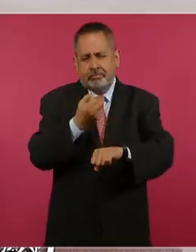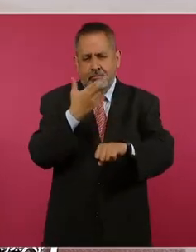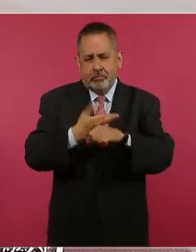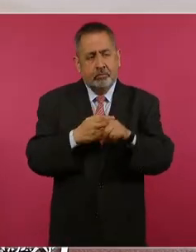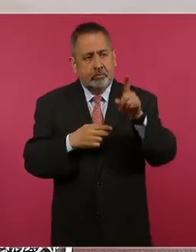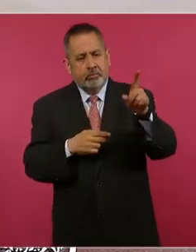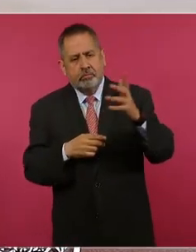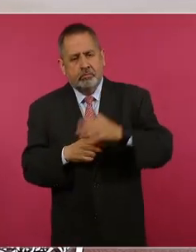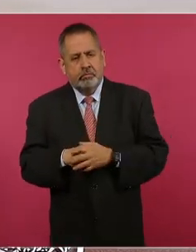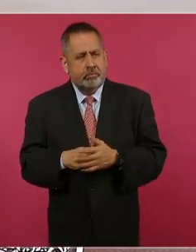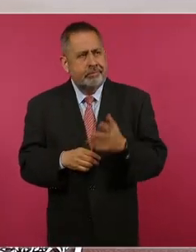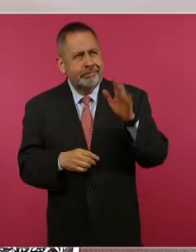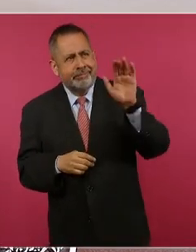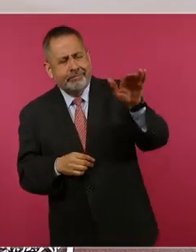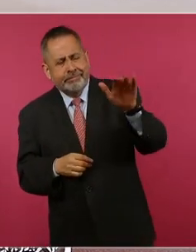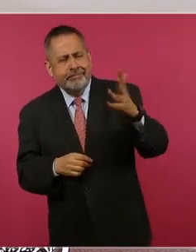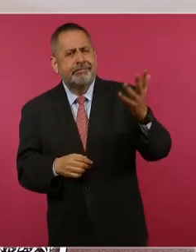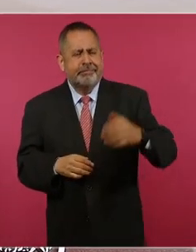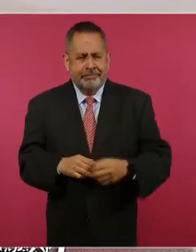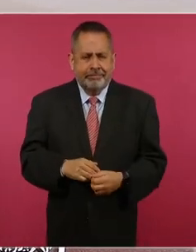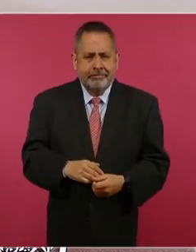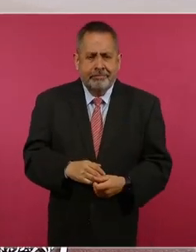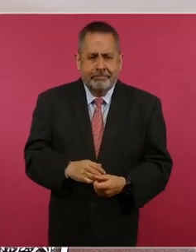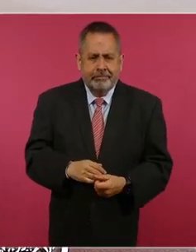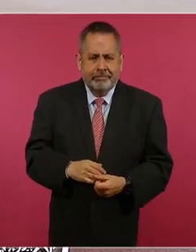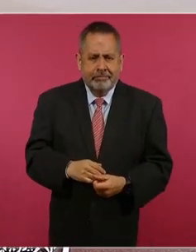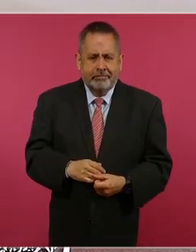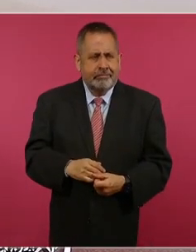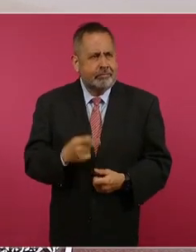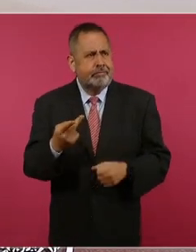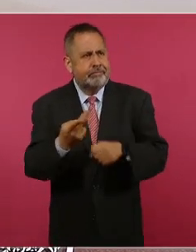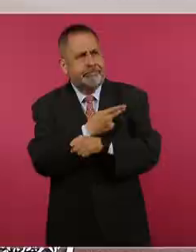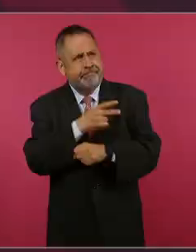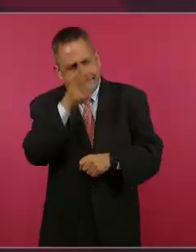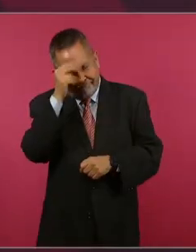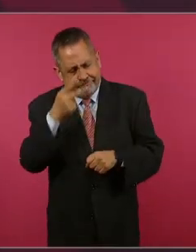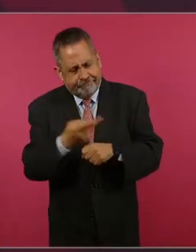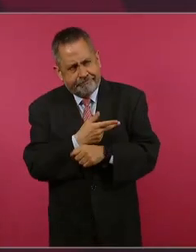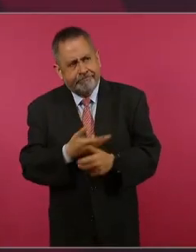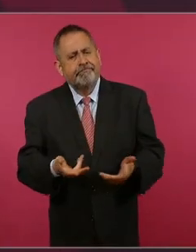al Departamento de Estado, ¿en qué quedamos?